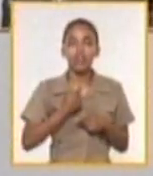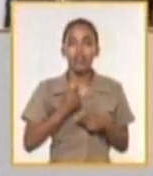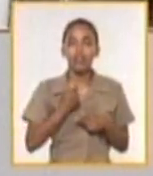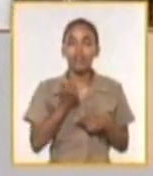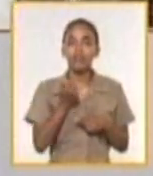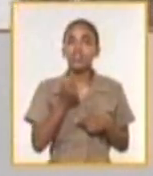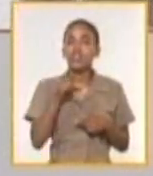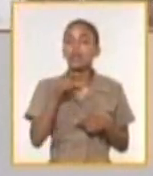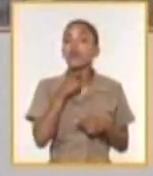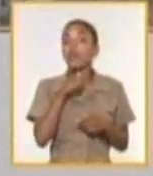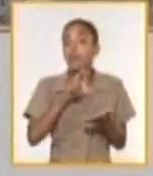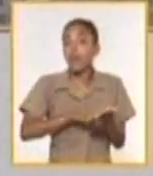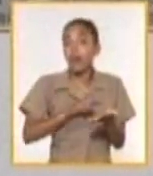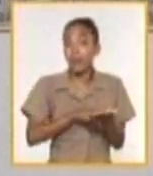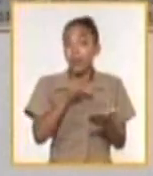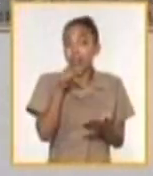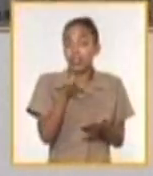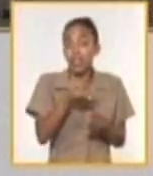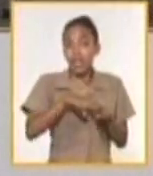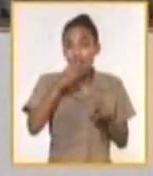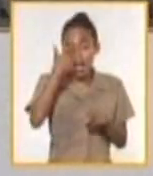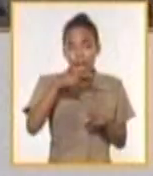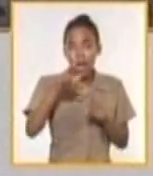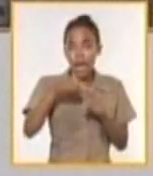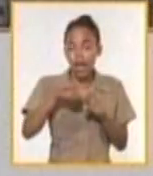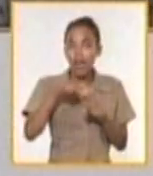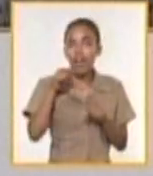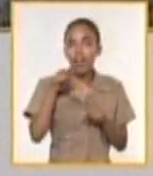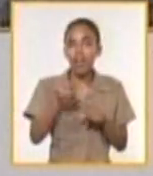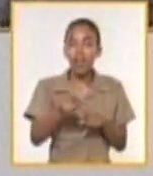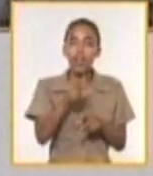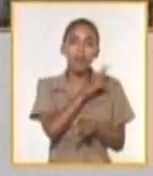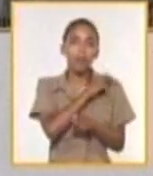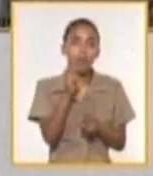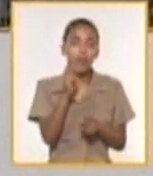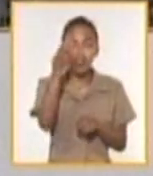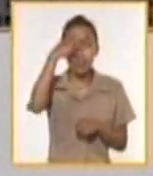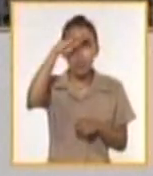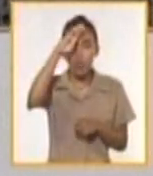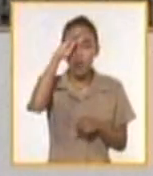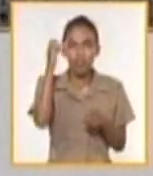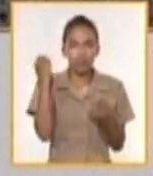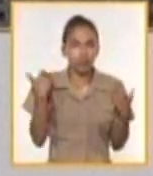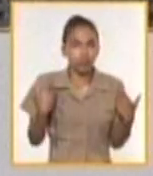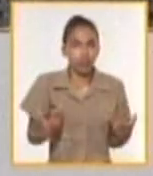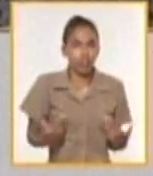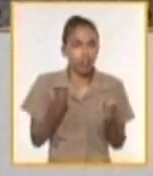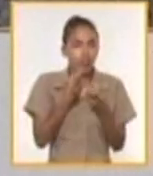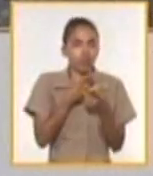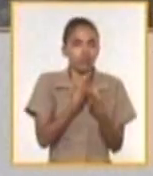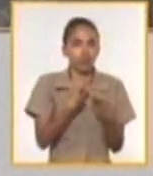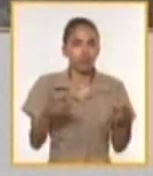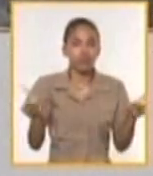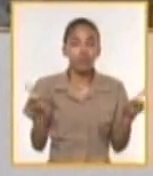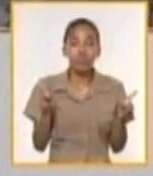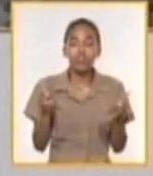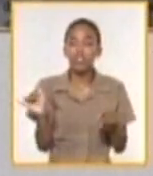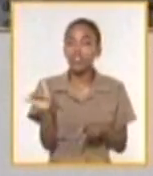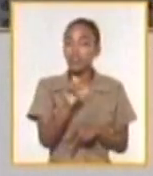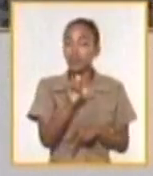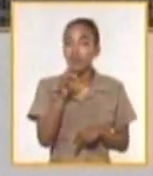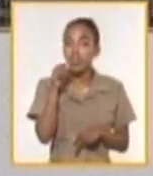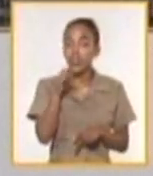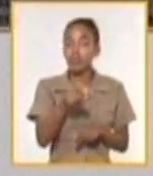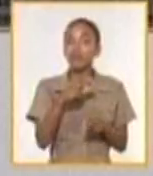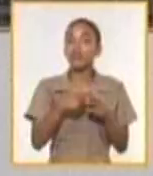un magistrado cubano de una altura ética trascendental, el doctor Enrique Jar, y Enrique Jar fue incluso el